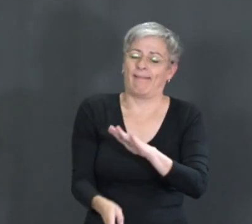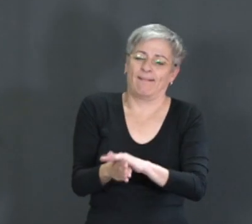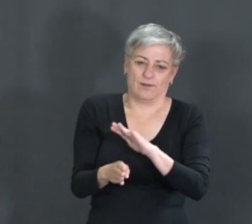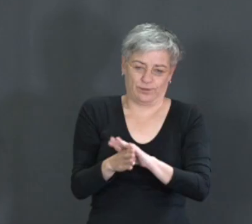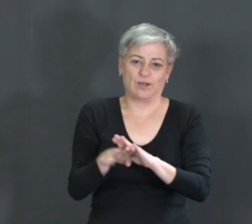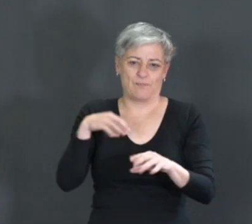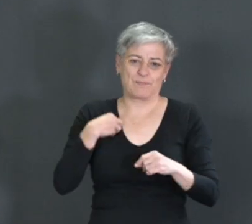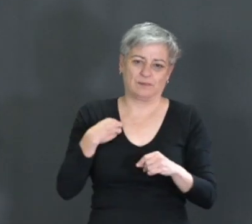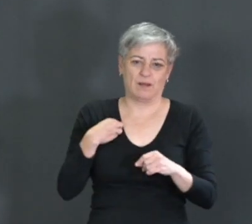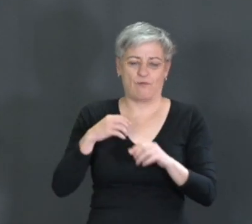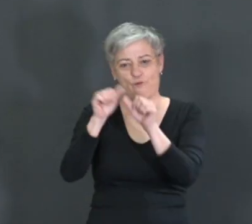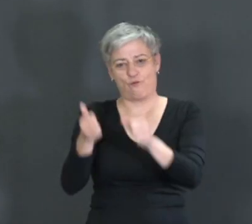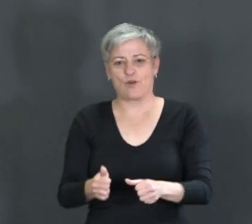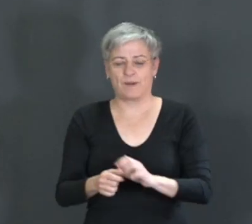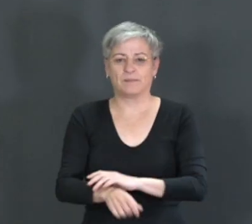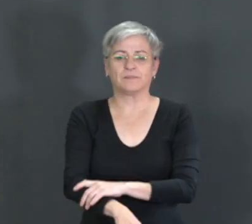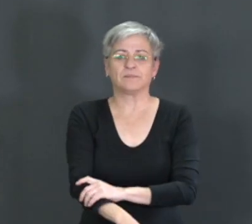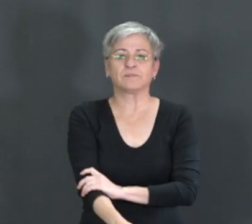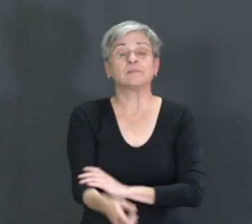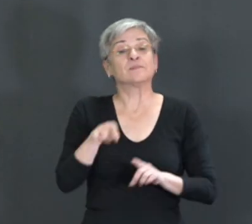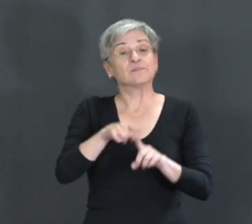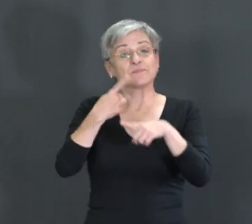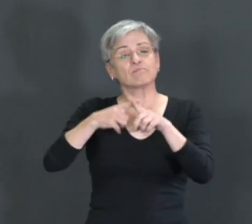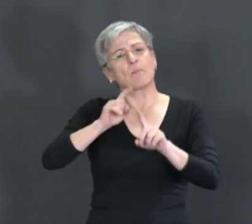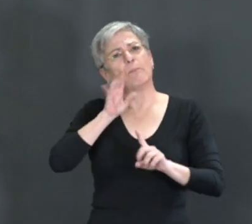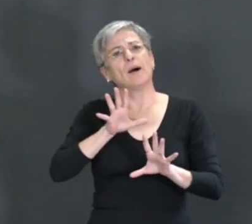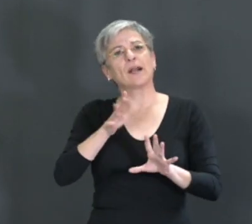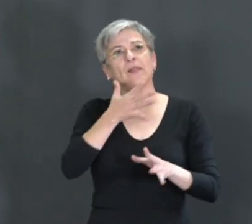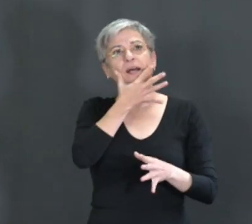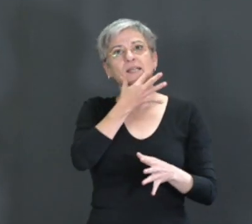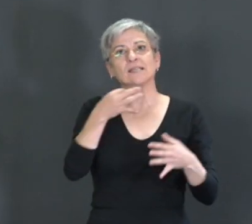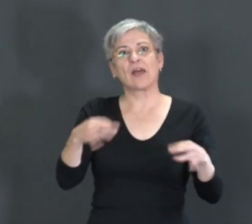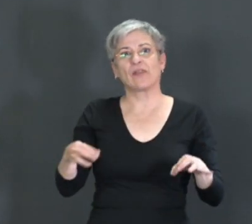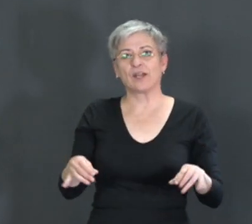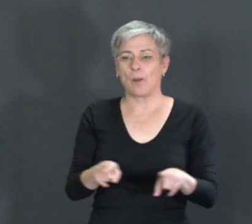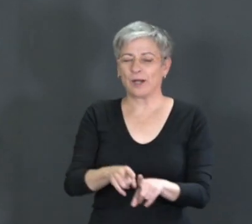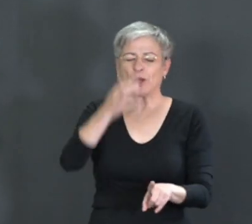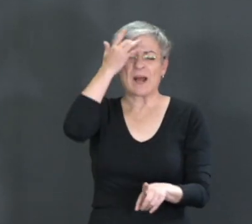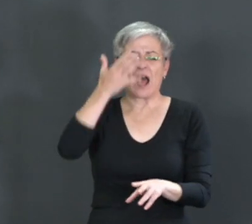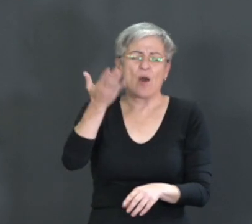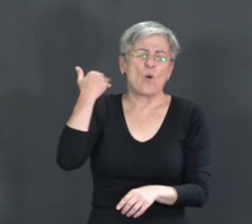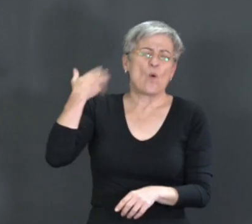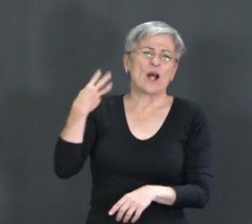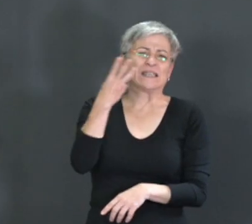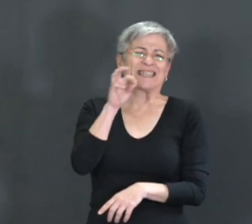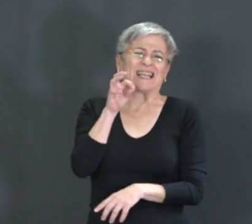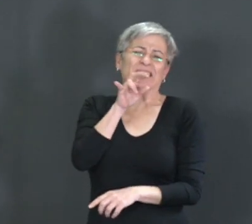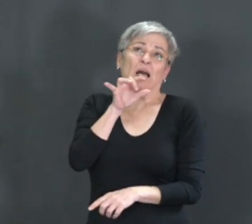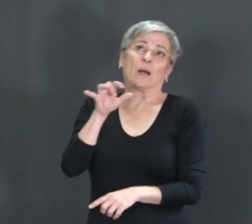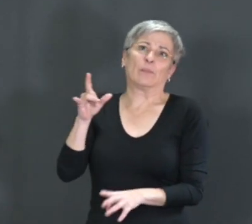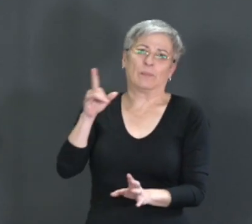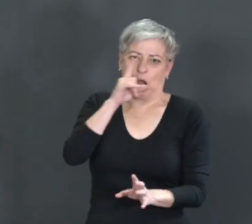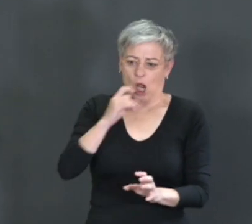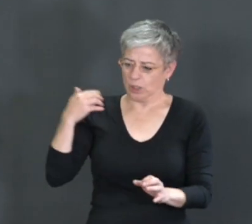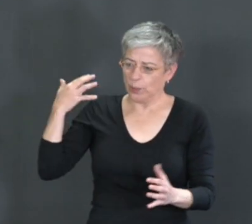¿no? Esto que parece sencillo, poneros hace 30 y pico años, donde